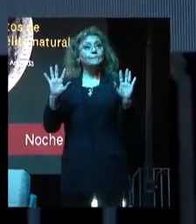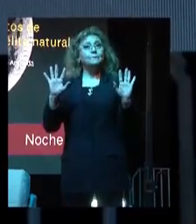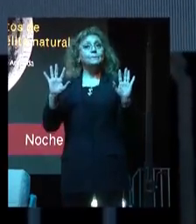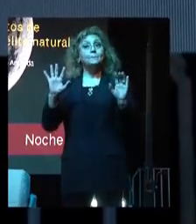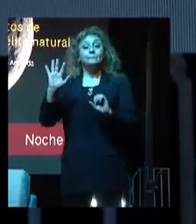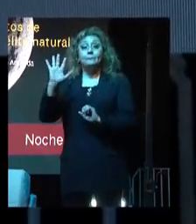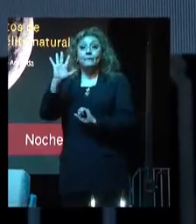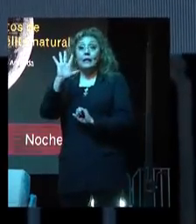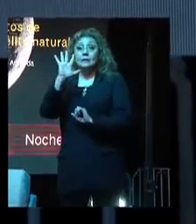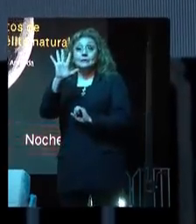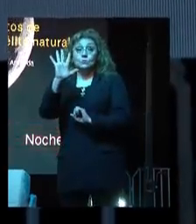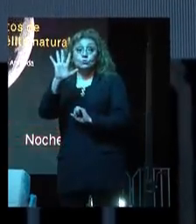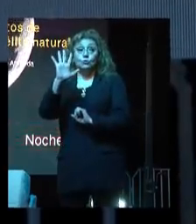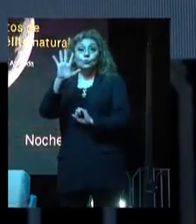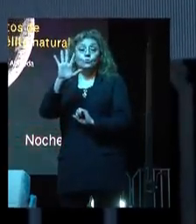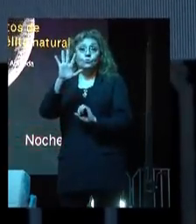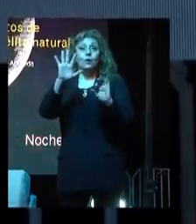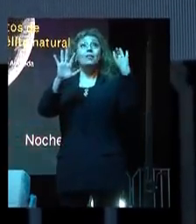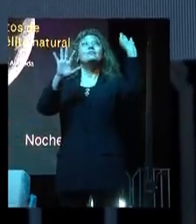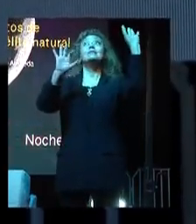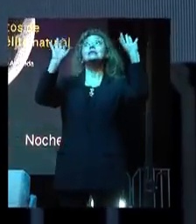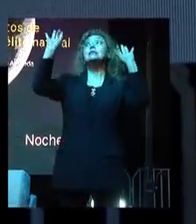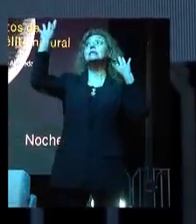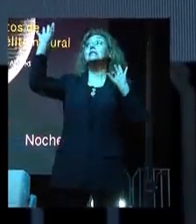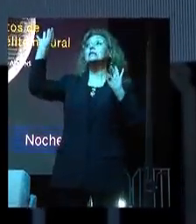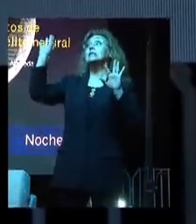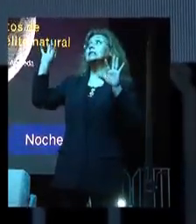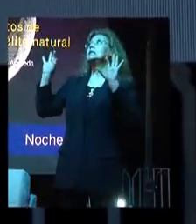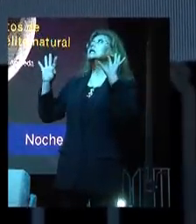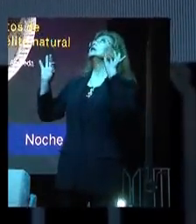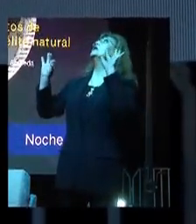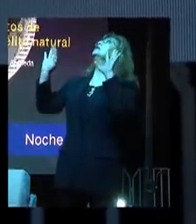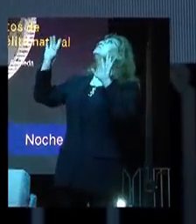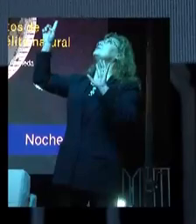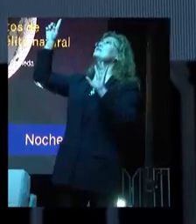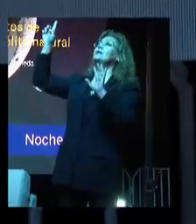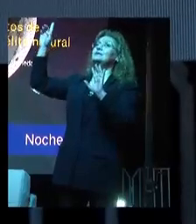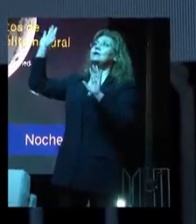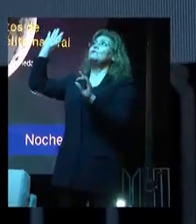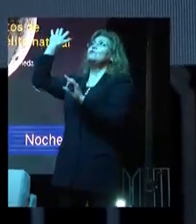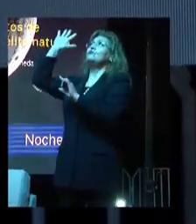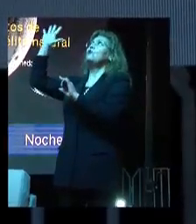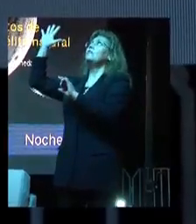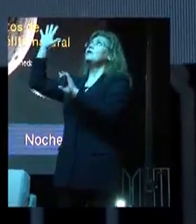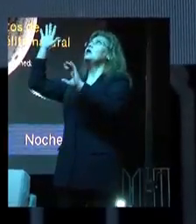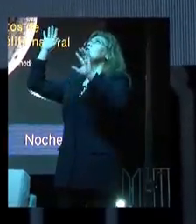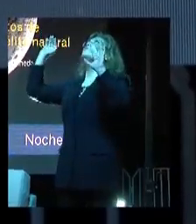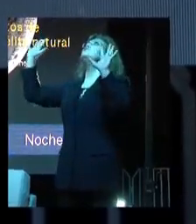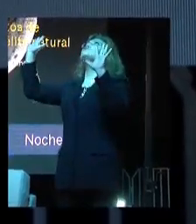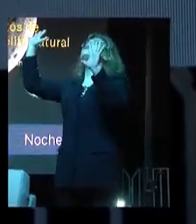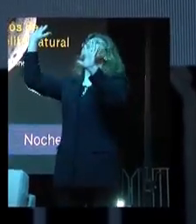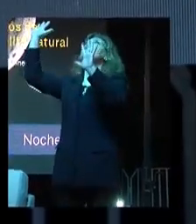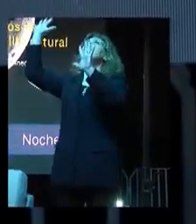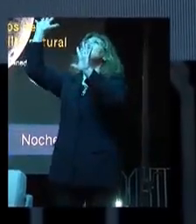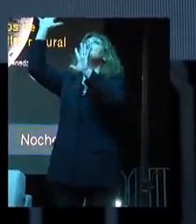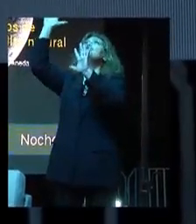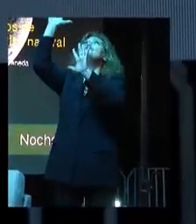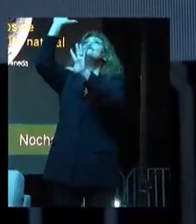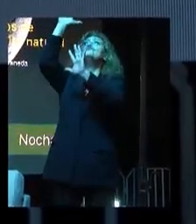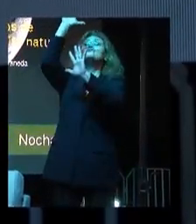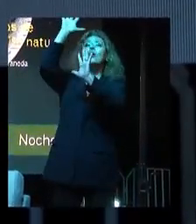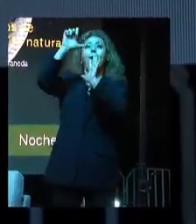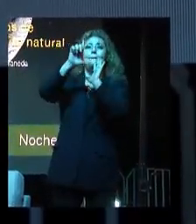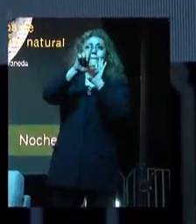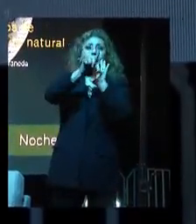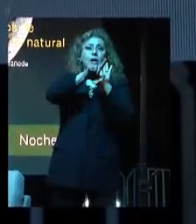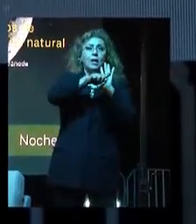5 estrellas o cuerpos celestes, para dejarlo más ambiguo, que se van moviendo en el cielo y que a